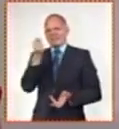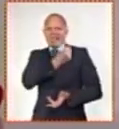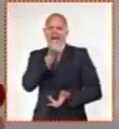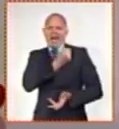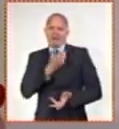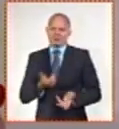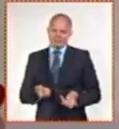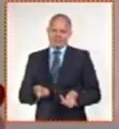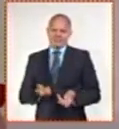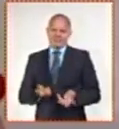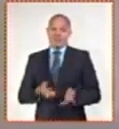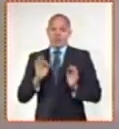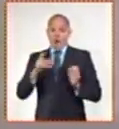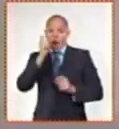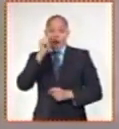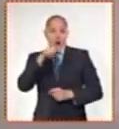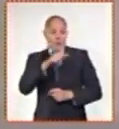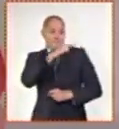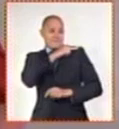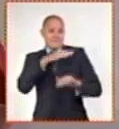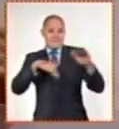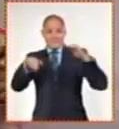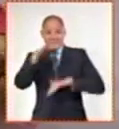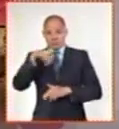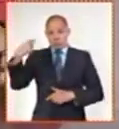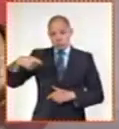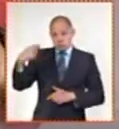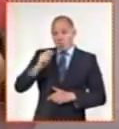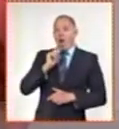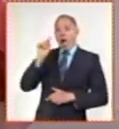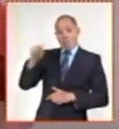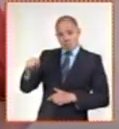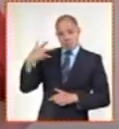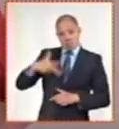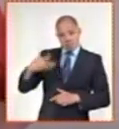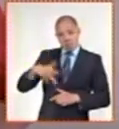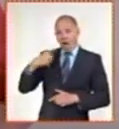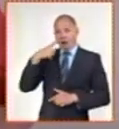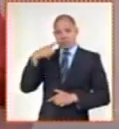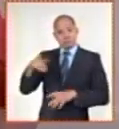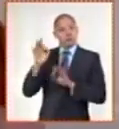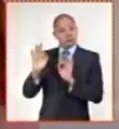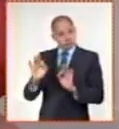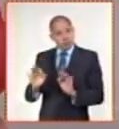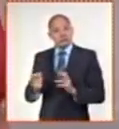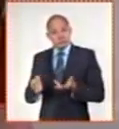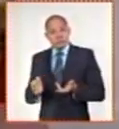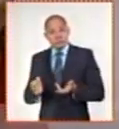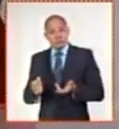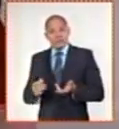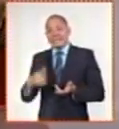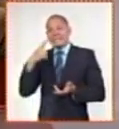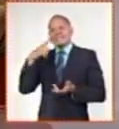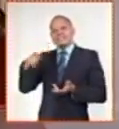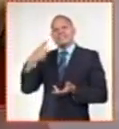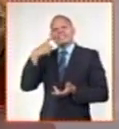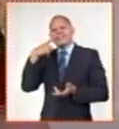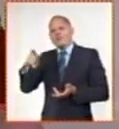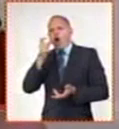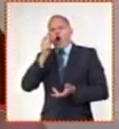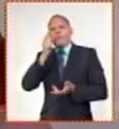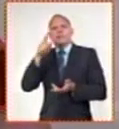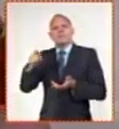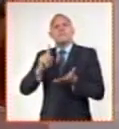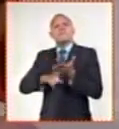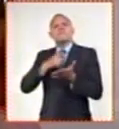del actual ministro de Justicia argentino. Porque hay una conexión muy directa